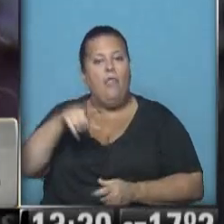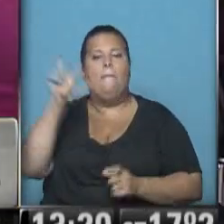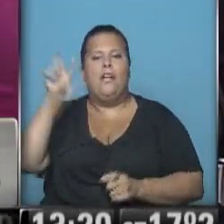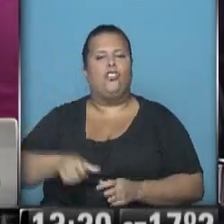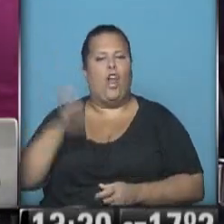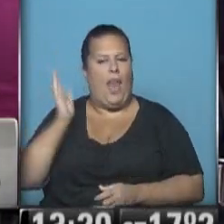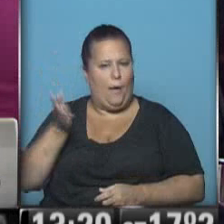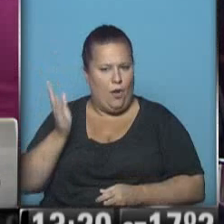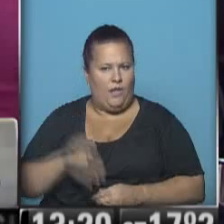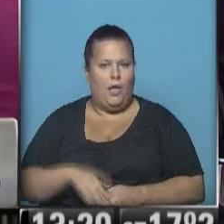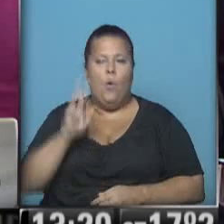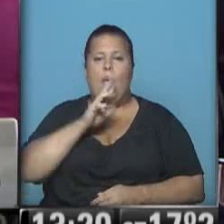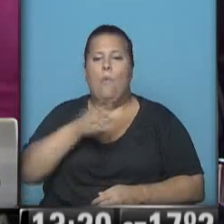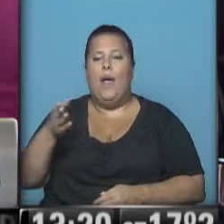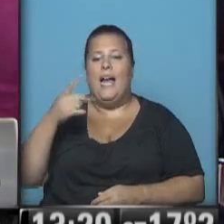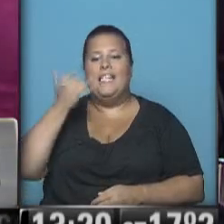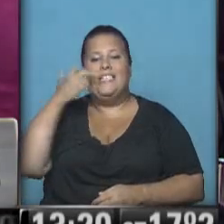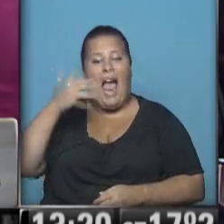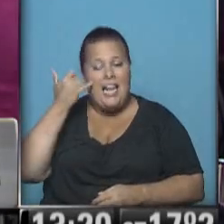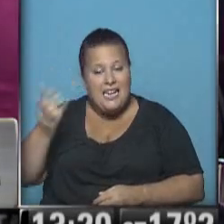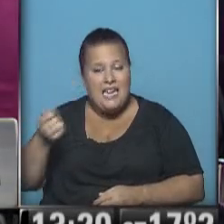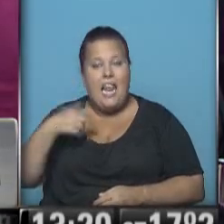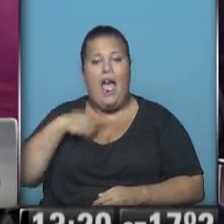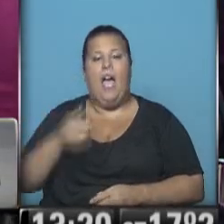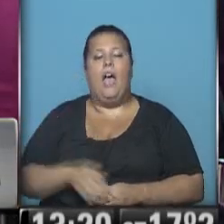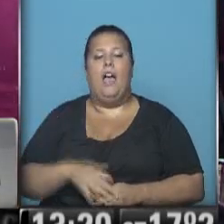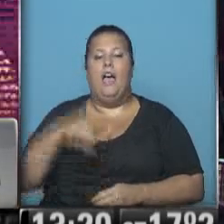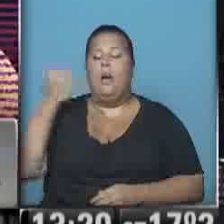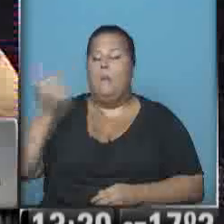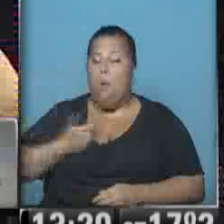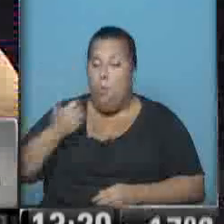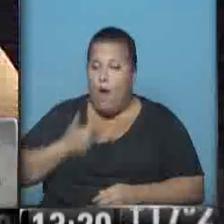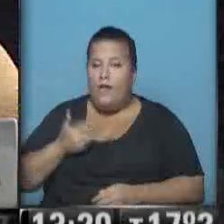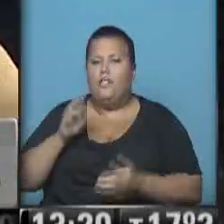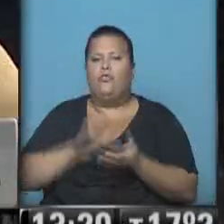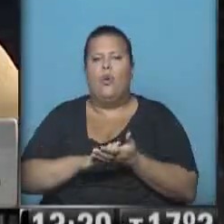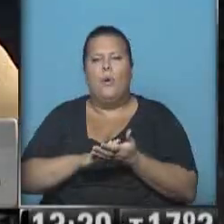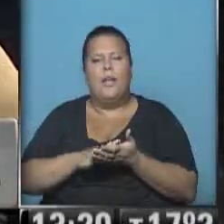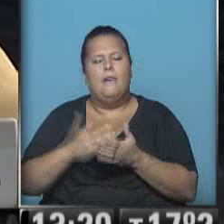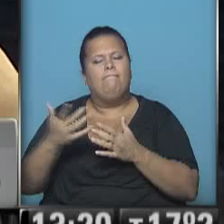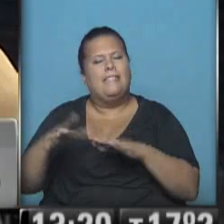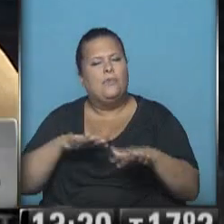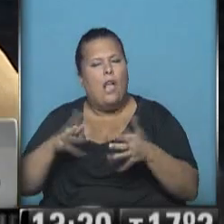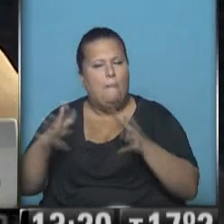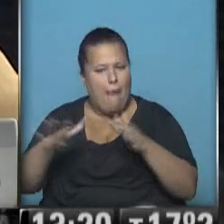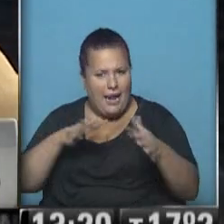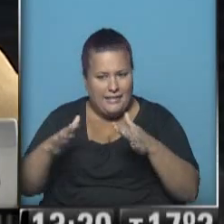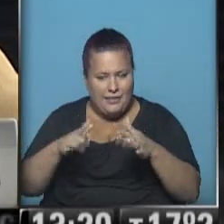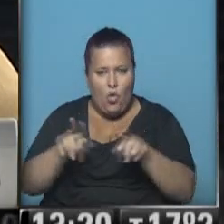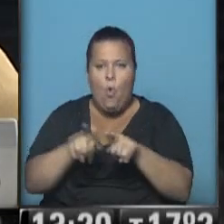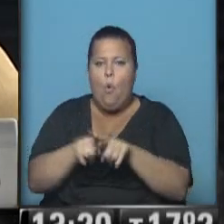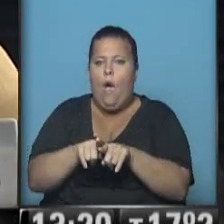violenta es una vecina de Yanina y lo que es un episodio un episodio similar que tuvo